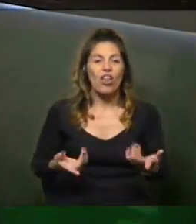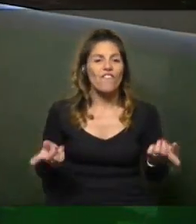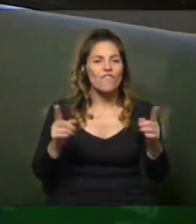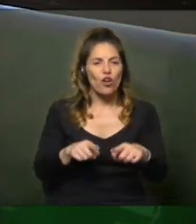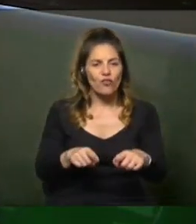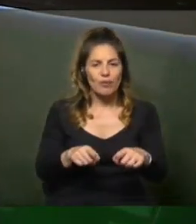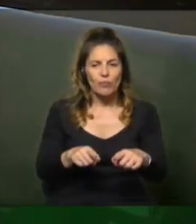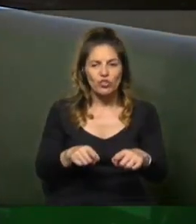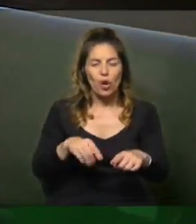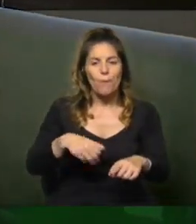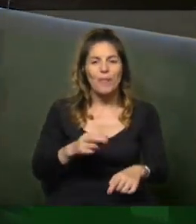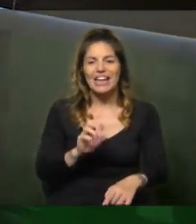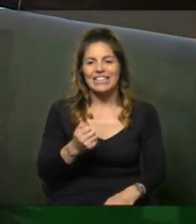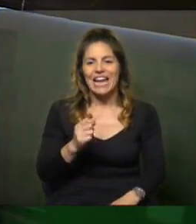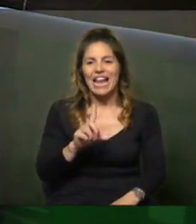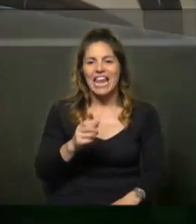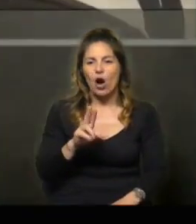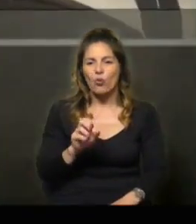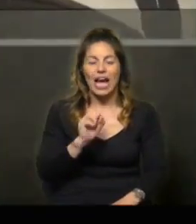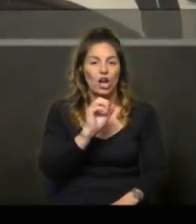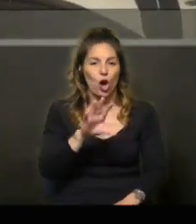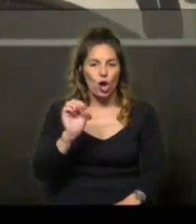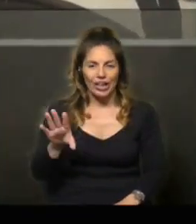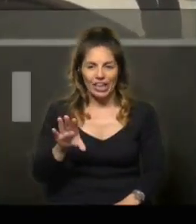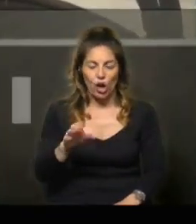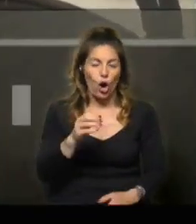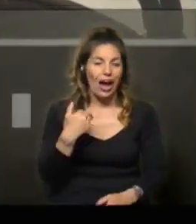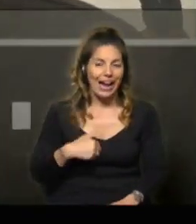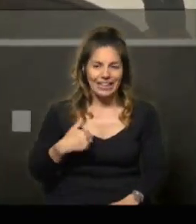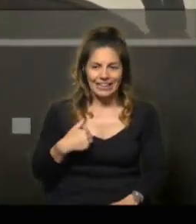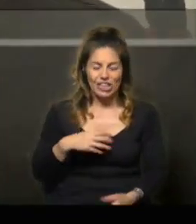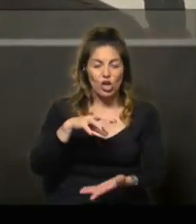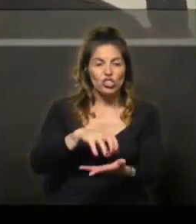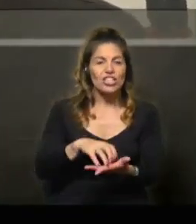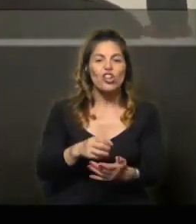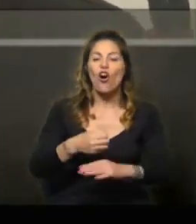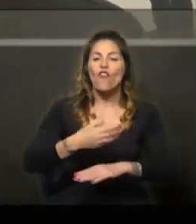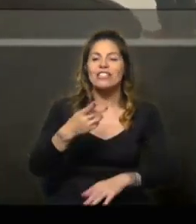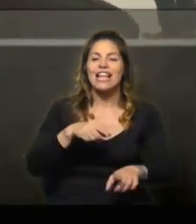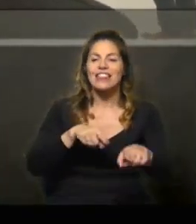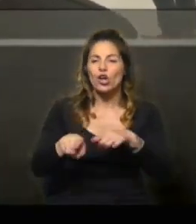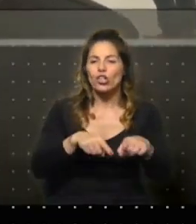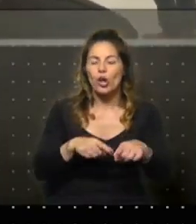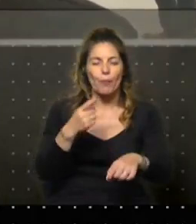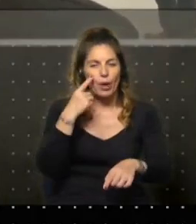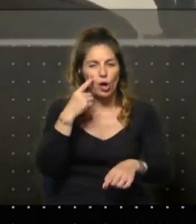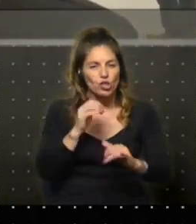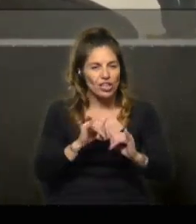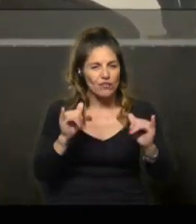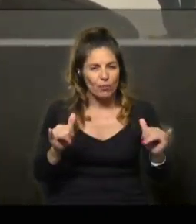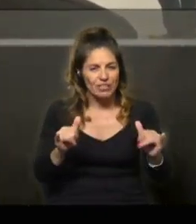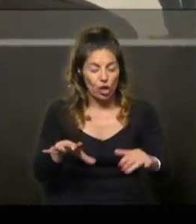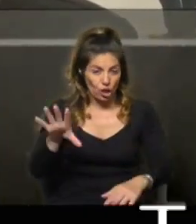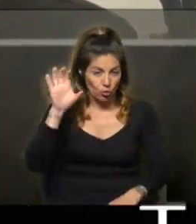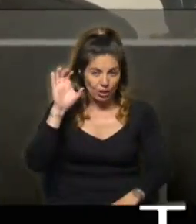María Laura Morales al correo argentino que es el centro oficial de coordinación con datos a esta hora